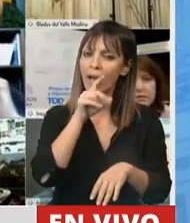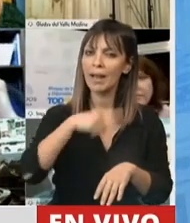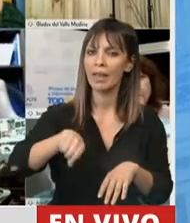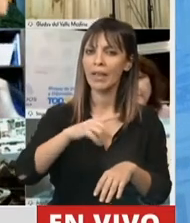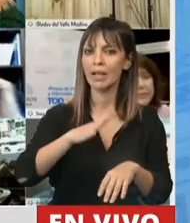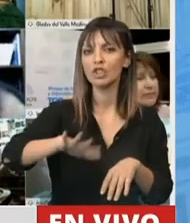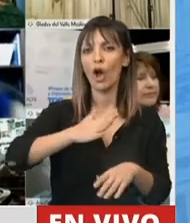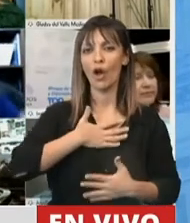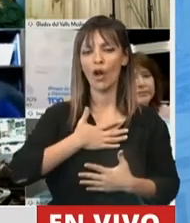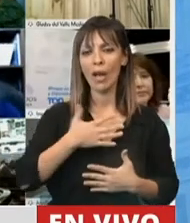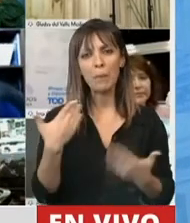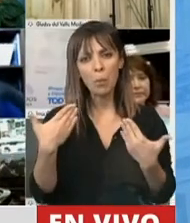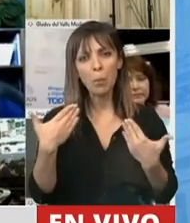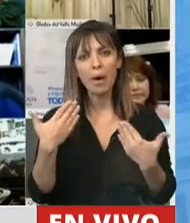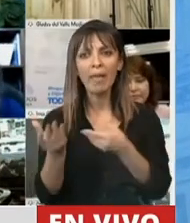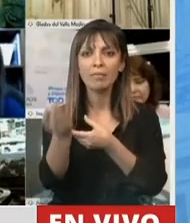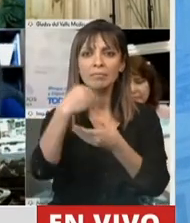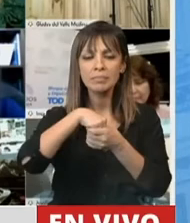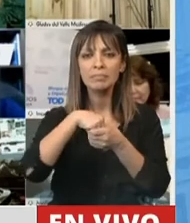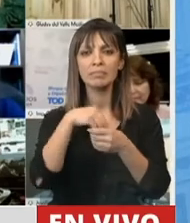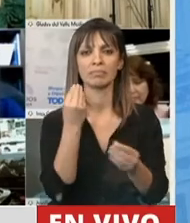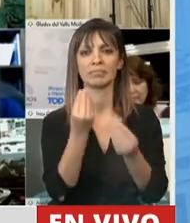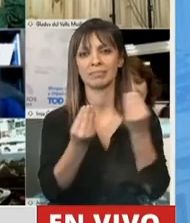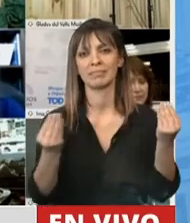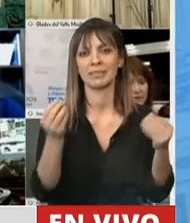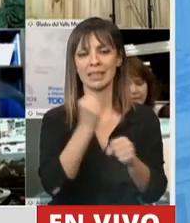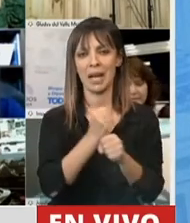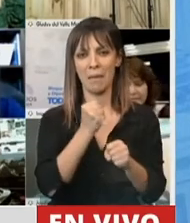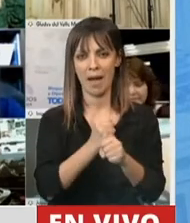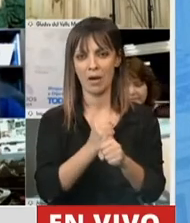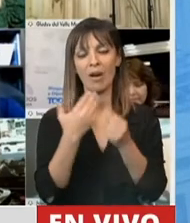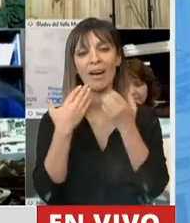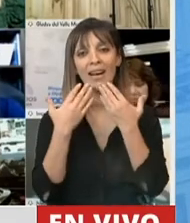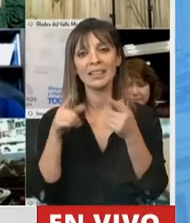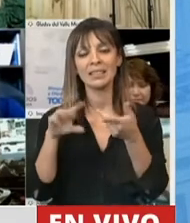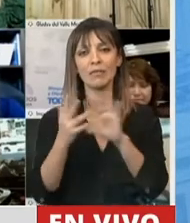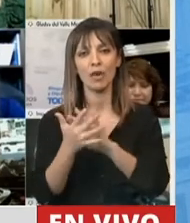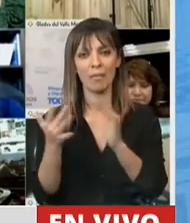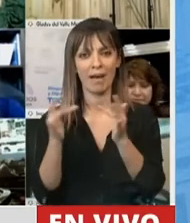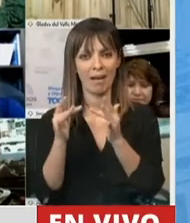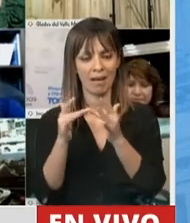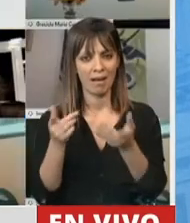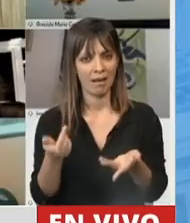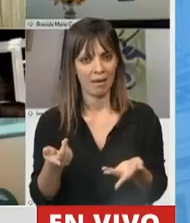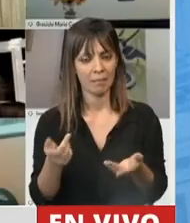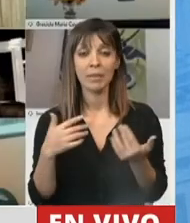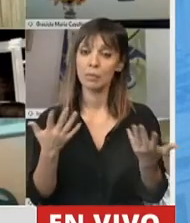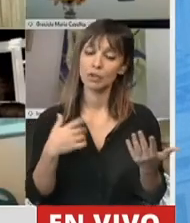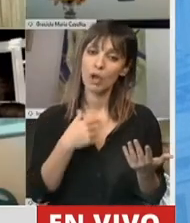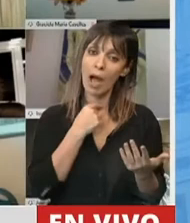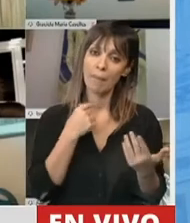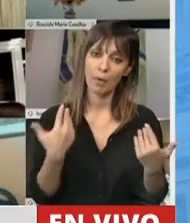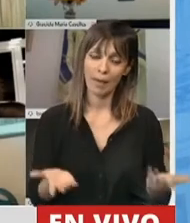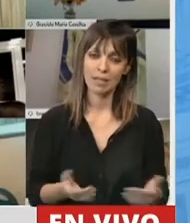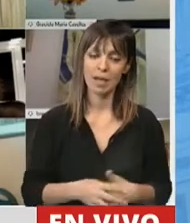nuestra zona tengan la posibilidad de insertarse laboralmente a través de esta herramienta digital. Por eso quiero aprovechar